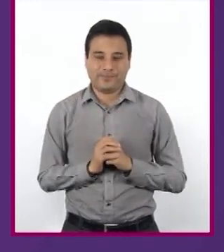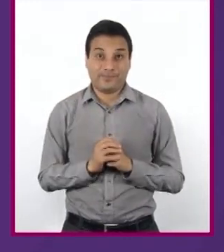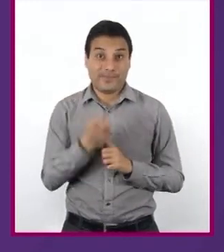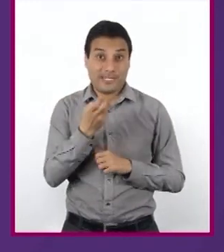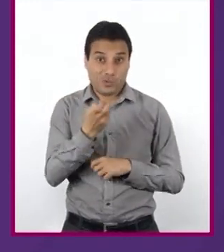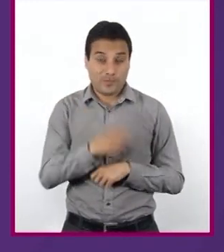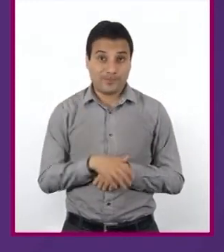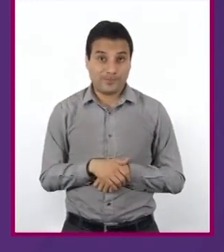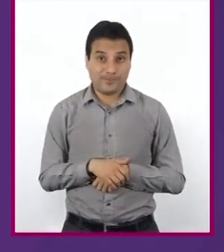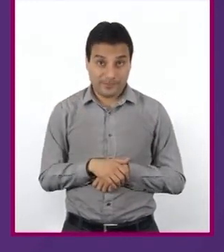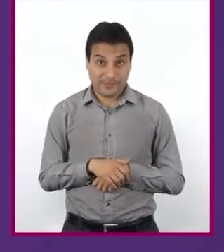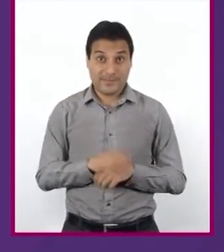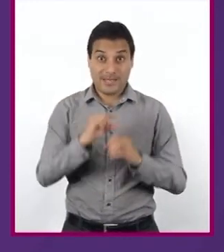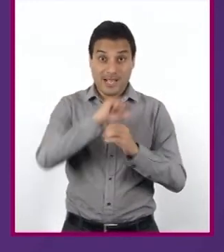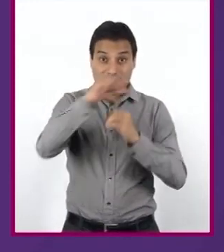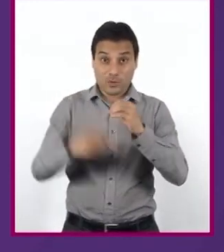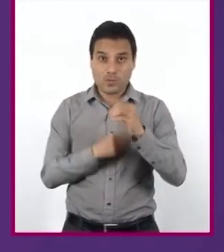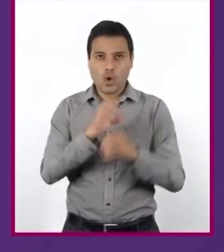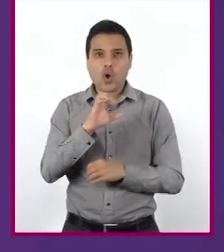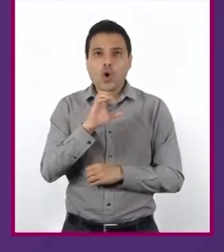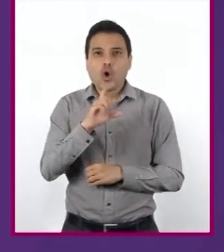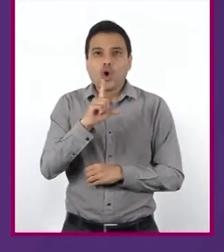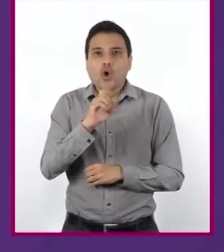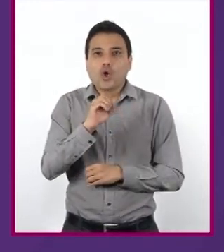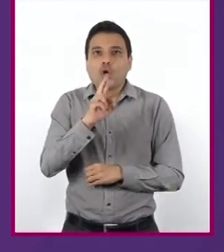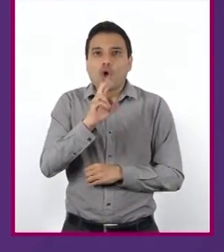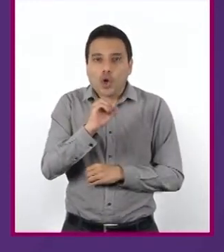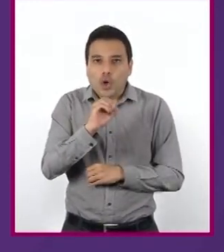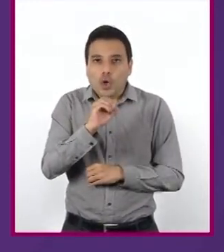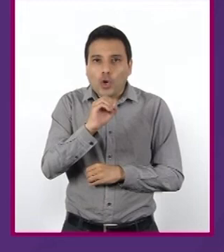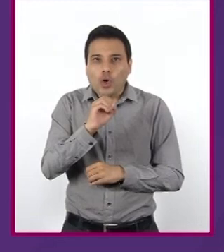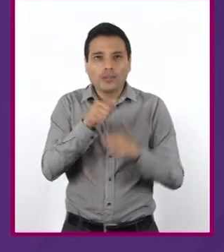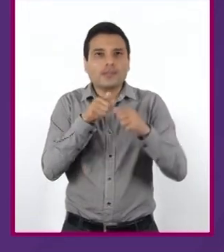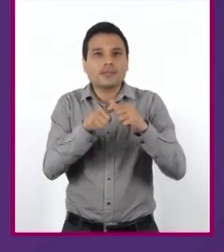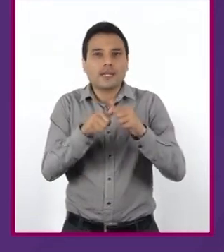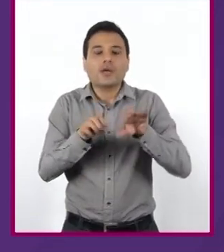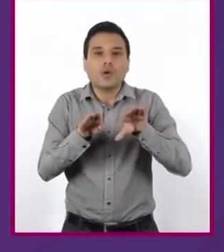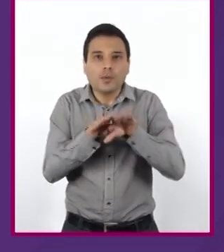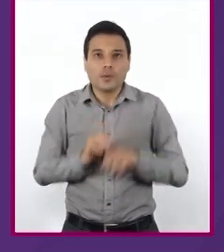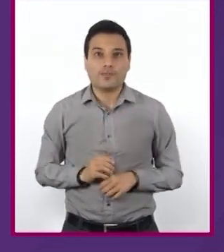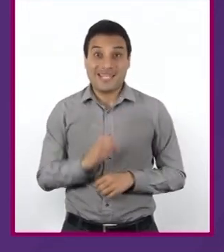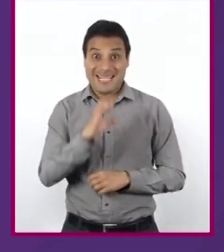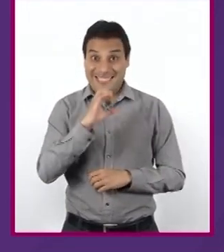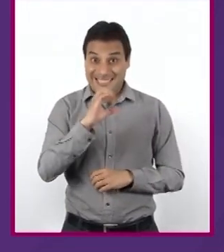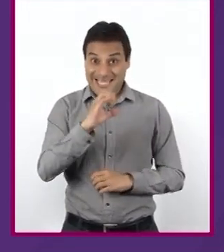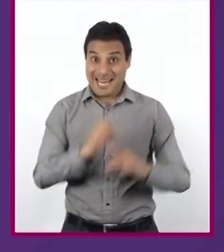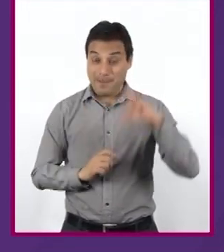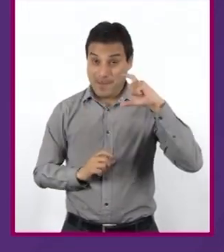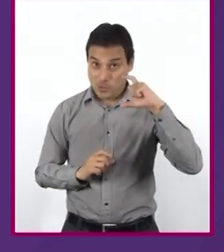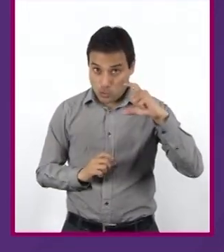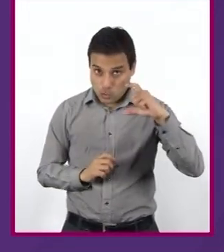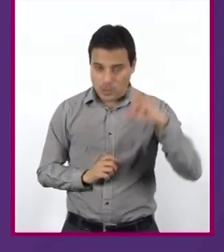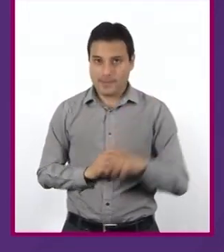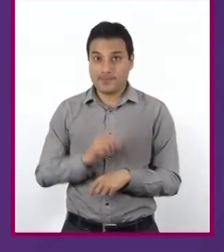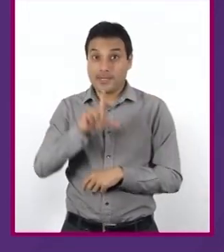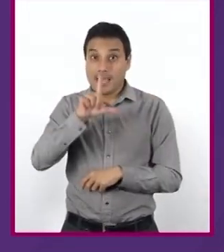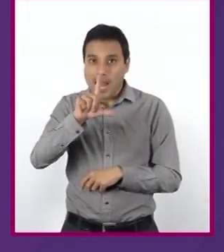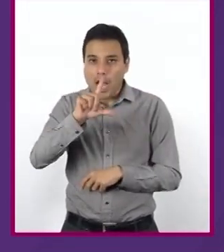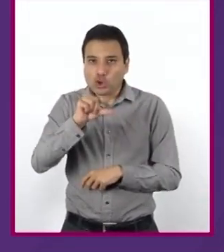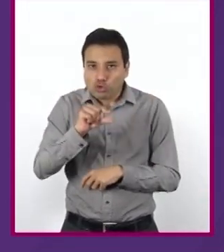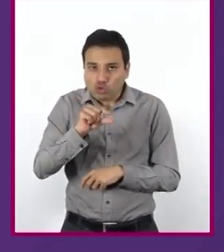forma, el átomo de cloro se representa con una letra C mayúscula y luego con una L